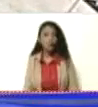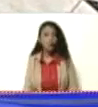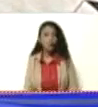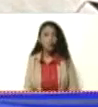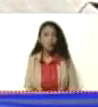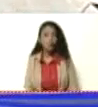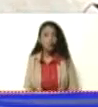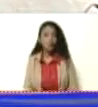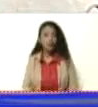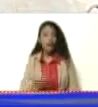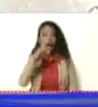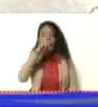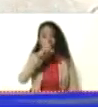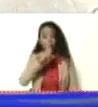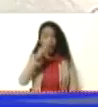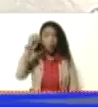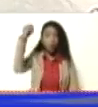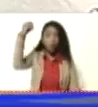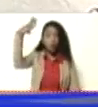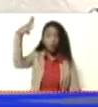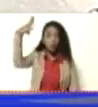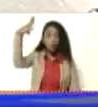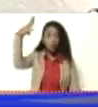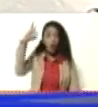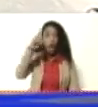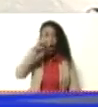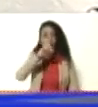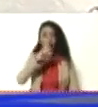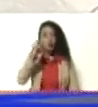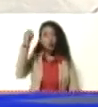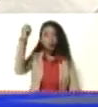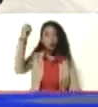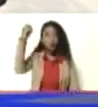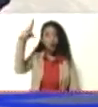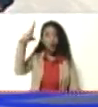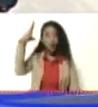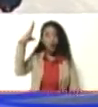el año de la luz, el año del sol naciente.